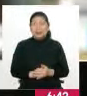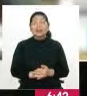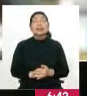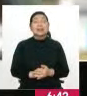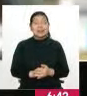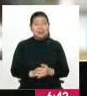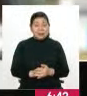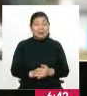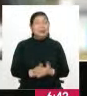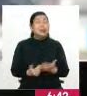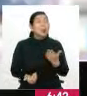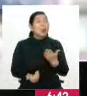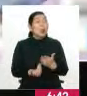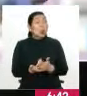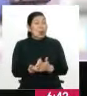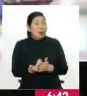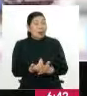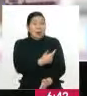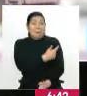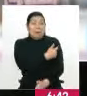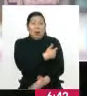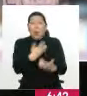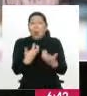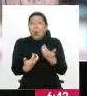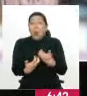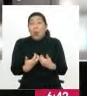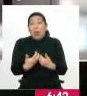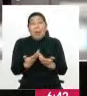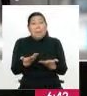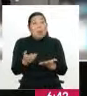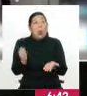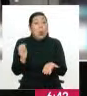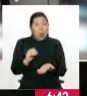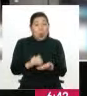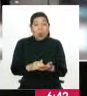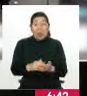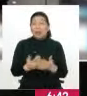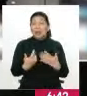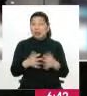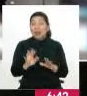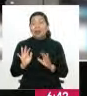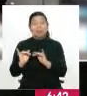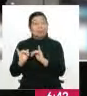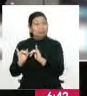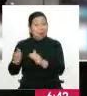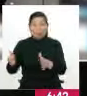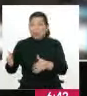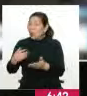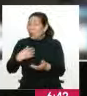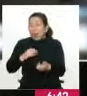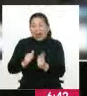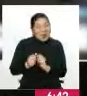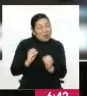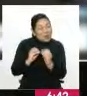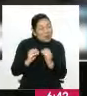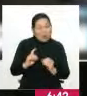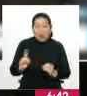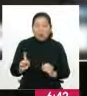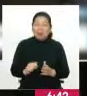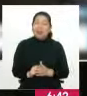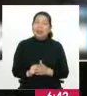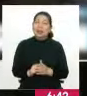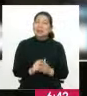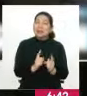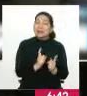Sí, exacto. Es una nueva vacuna, una fabricación nueva, una nueva versión. Así que las que ya tienen, esas no se pueden modificar. Doctor, y para